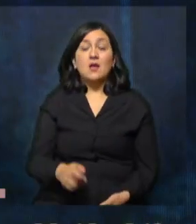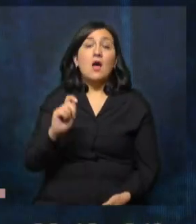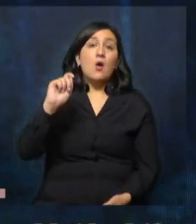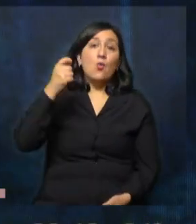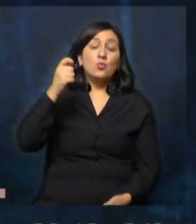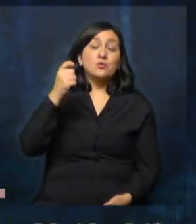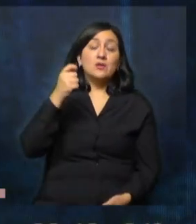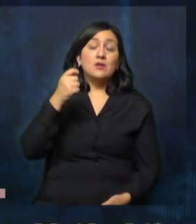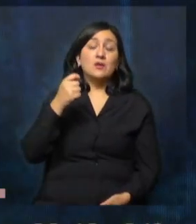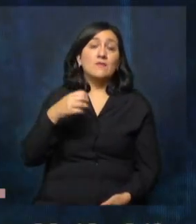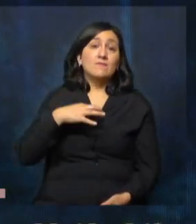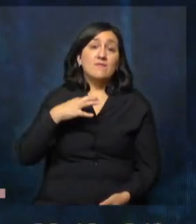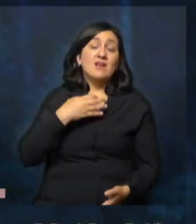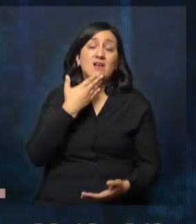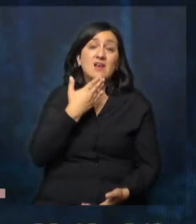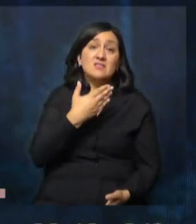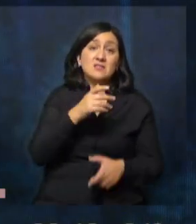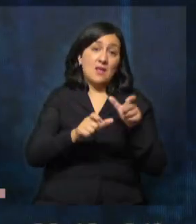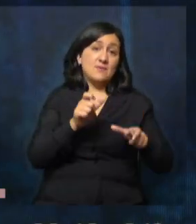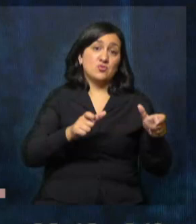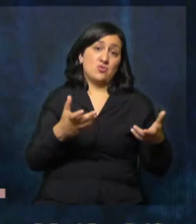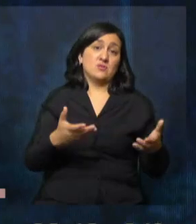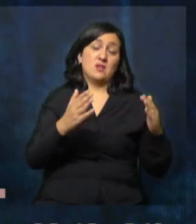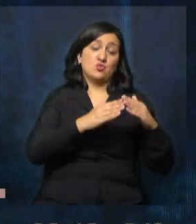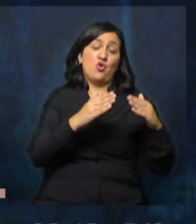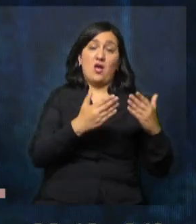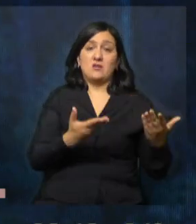espaldas de los hogares. Indudablemente, esa estructura tarifaria es la que hay que cambiar.